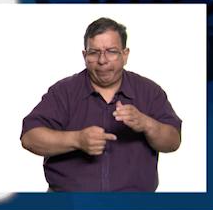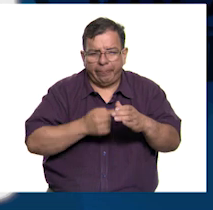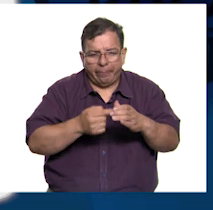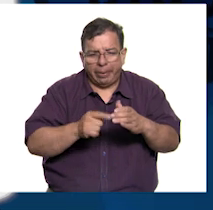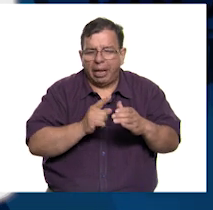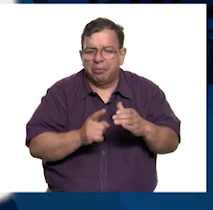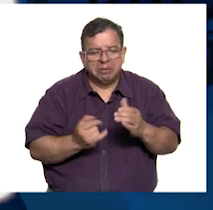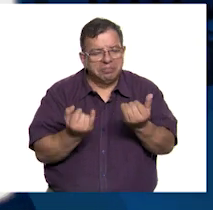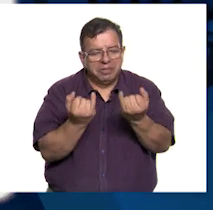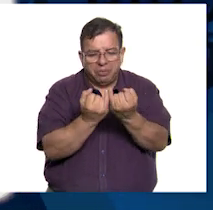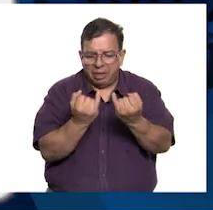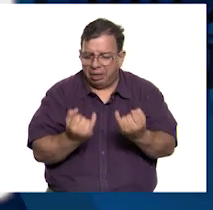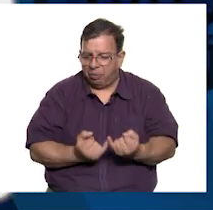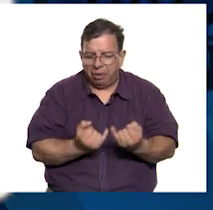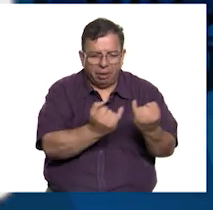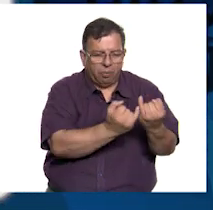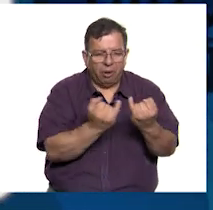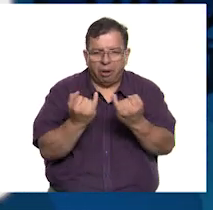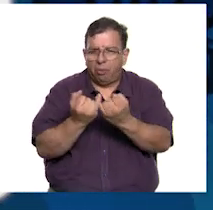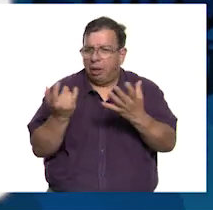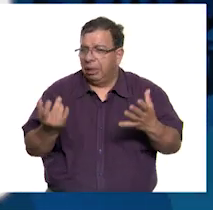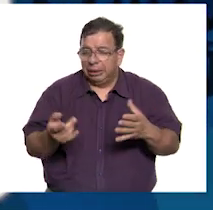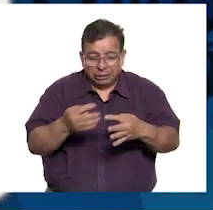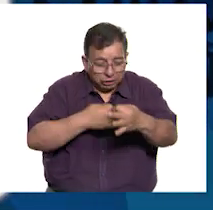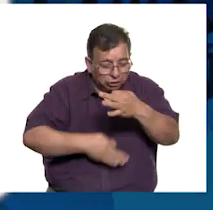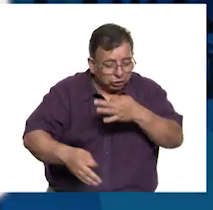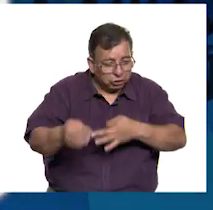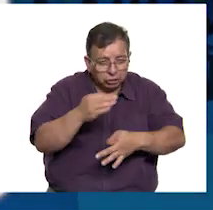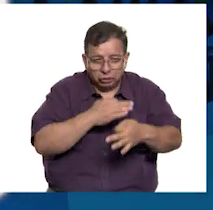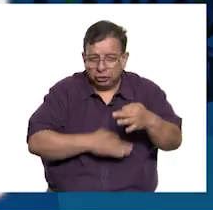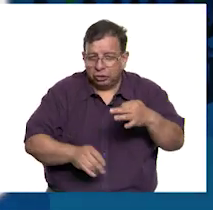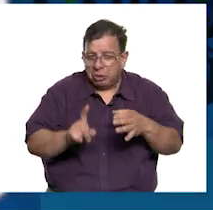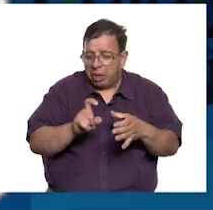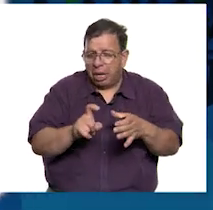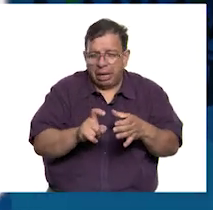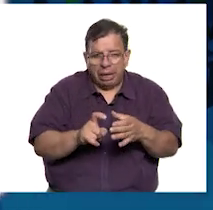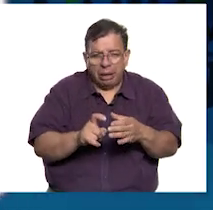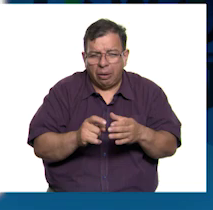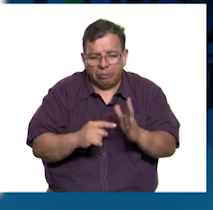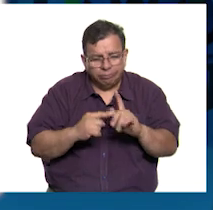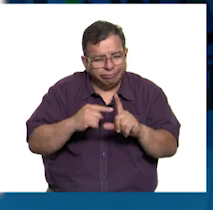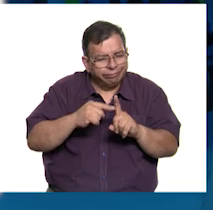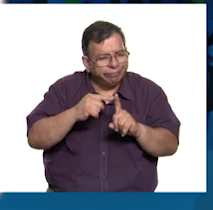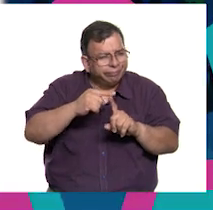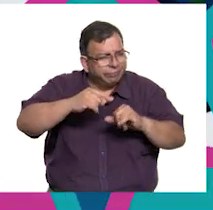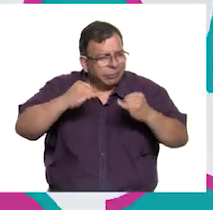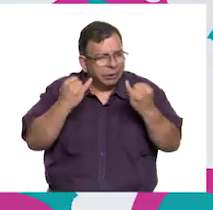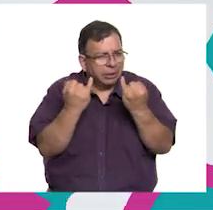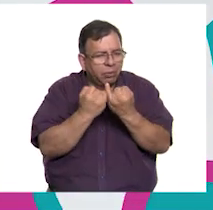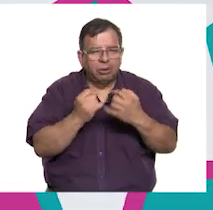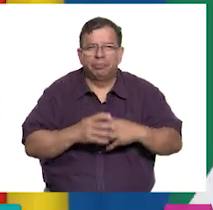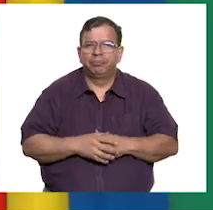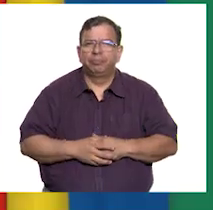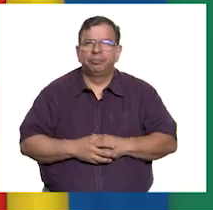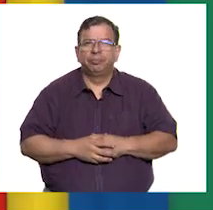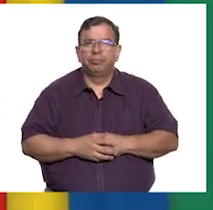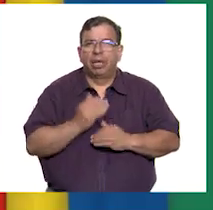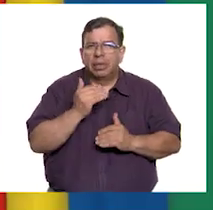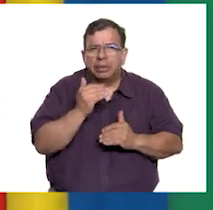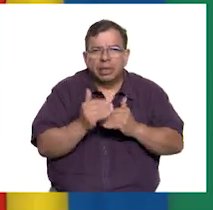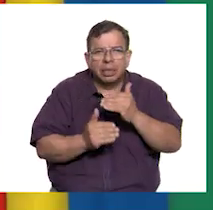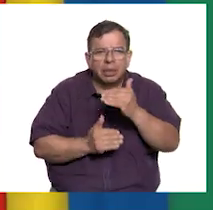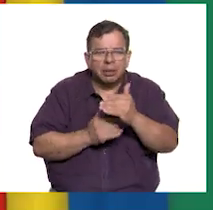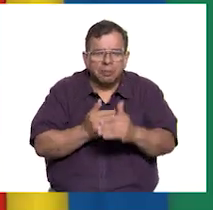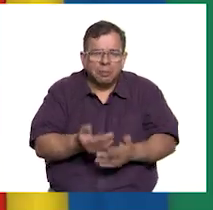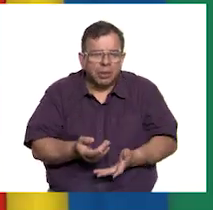térmico, es decir, que el total del contenido de la cacerola tenga la misma temperatura. Este proceso se